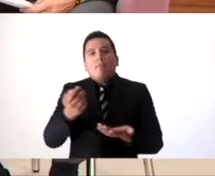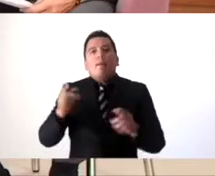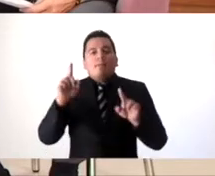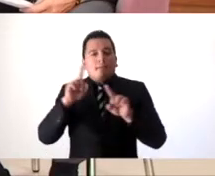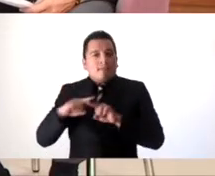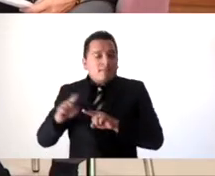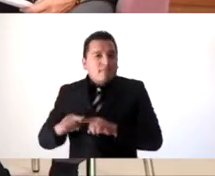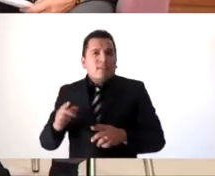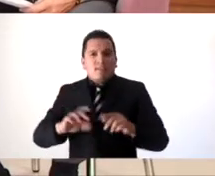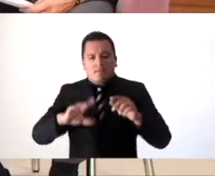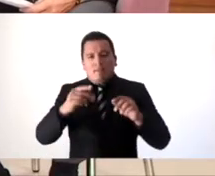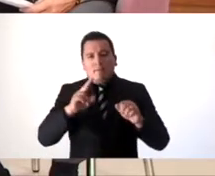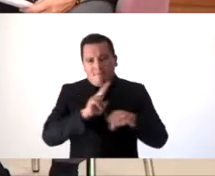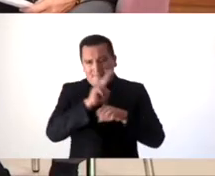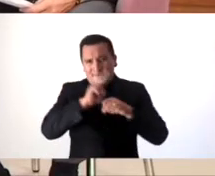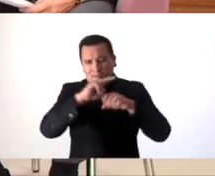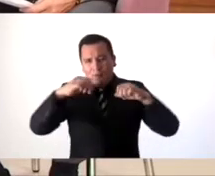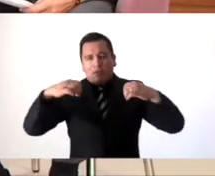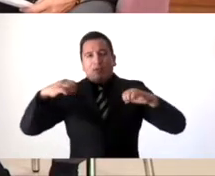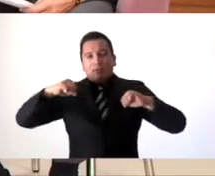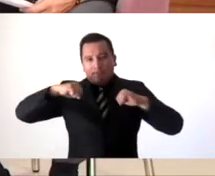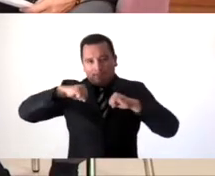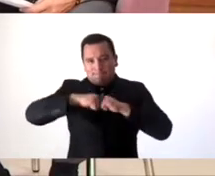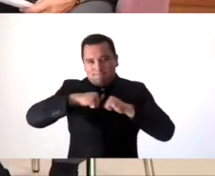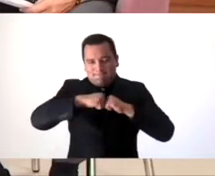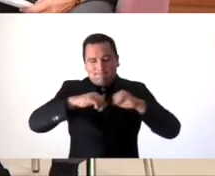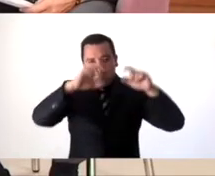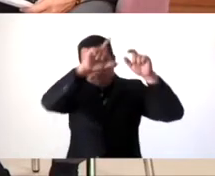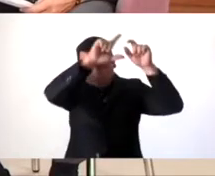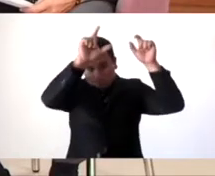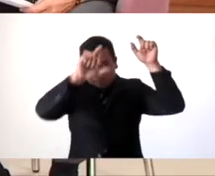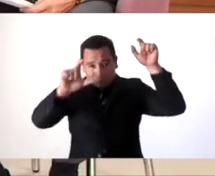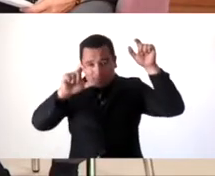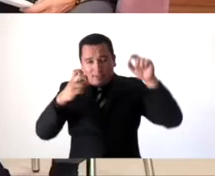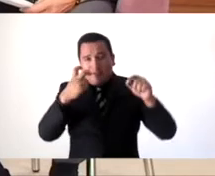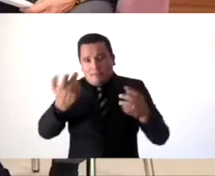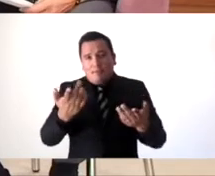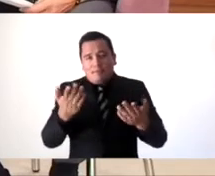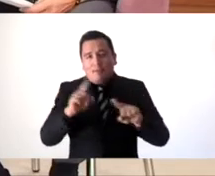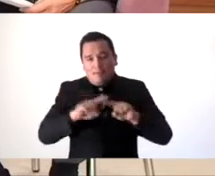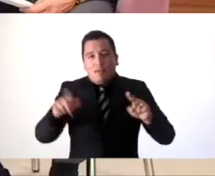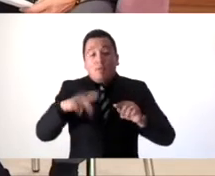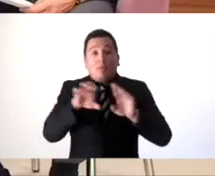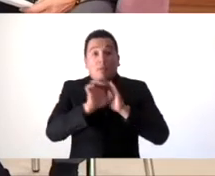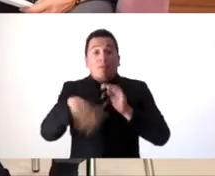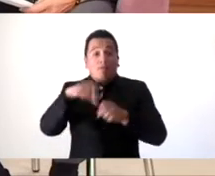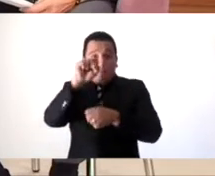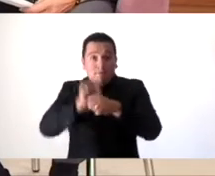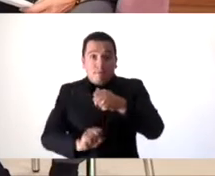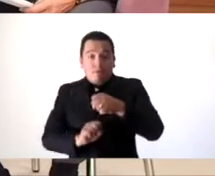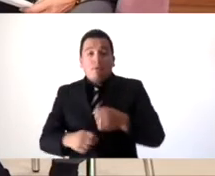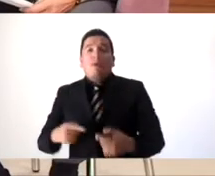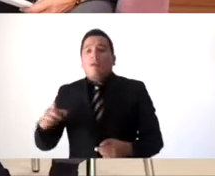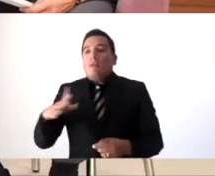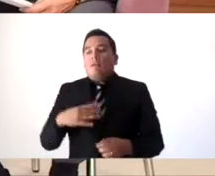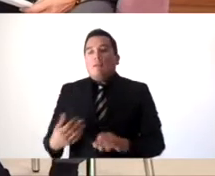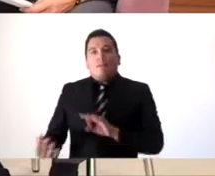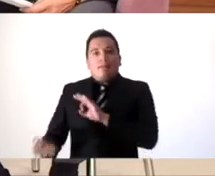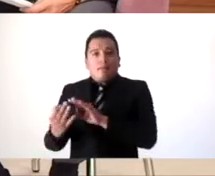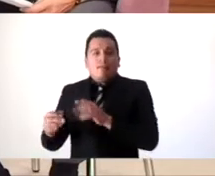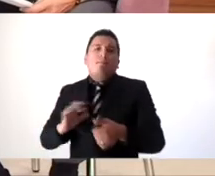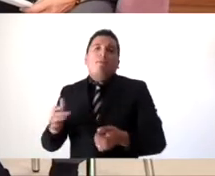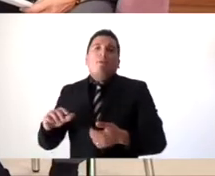los de Tamaulipas, a todos los que están en esta franja, les da una especificidad, como también tienen otra especificidad los que están en el sur